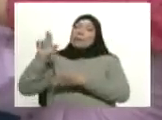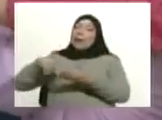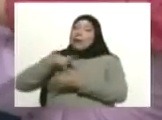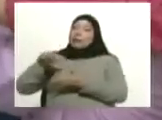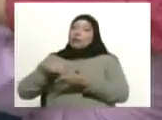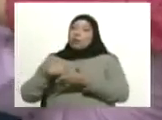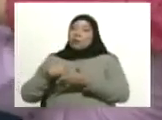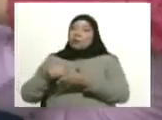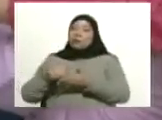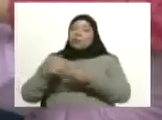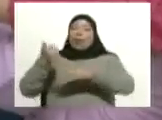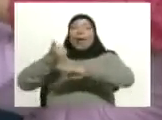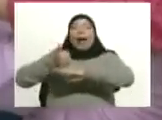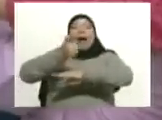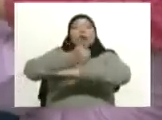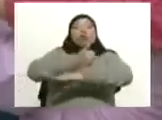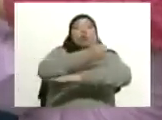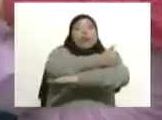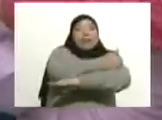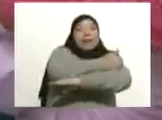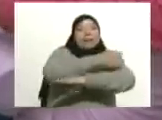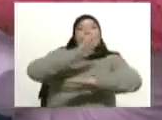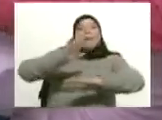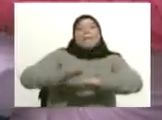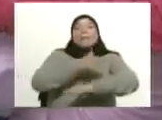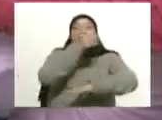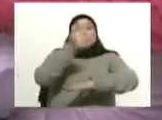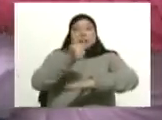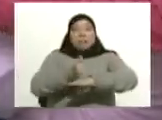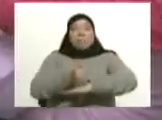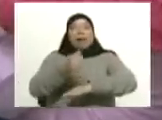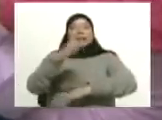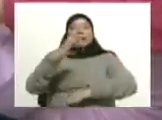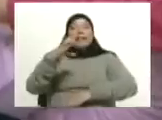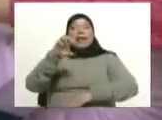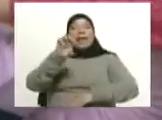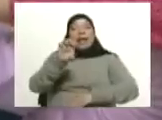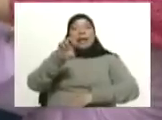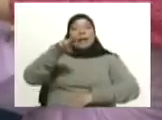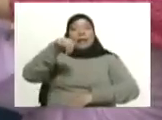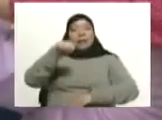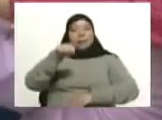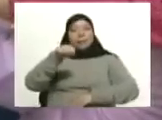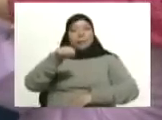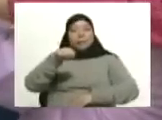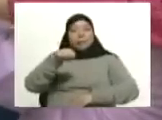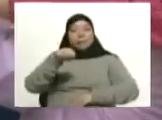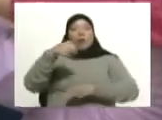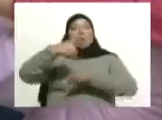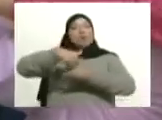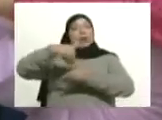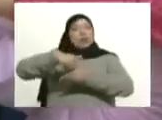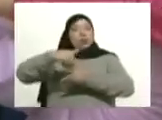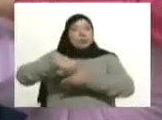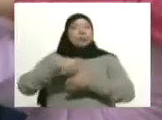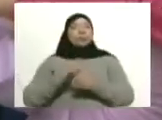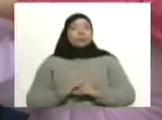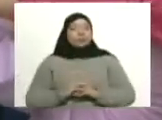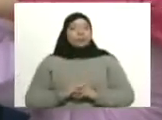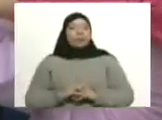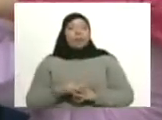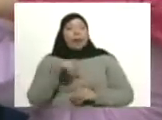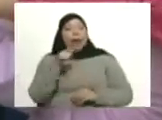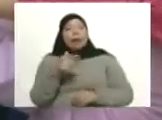como rectoras y rectores principales al Consejo Nacional Electoral. Decía que no es cualquier Consejo Nacional Electoral, es el